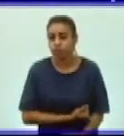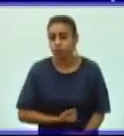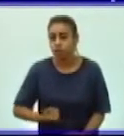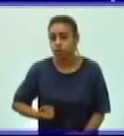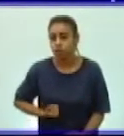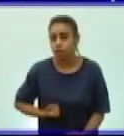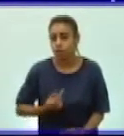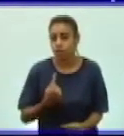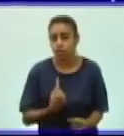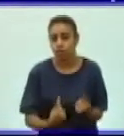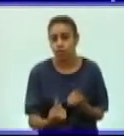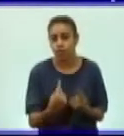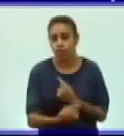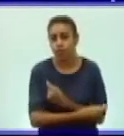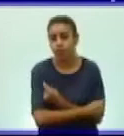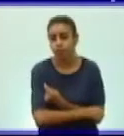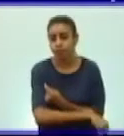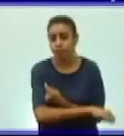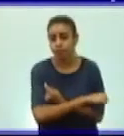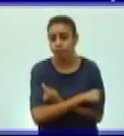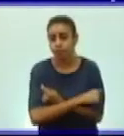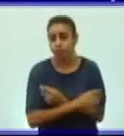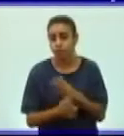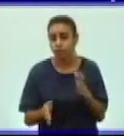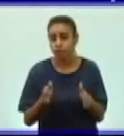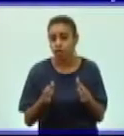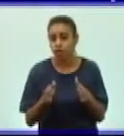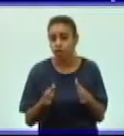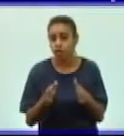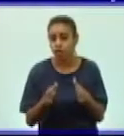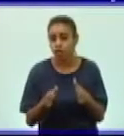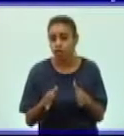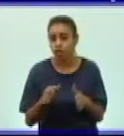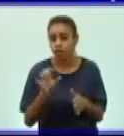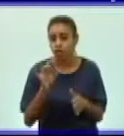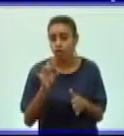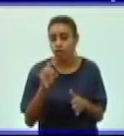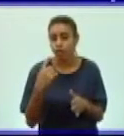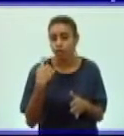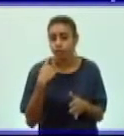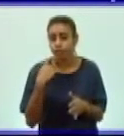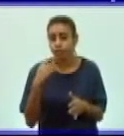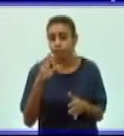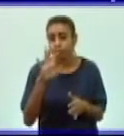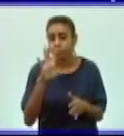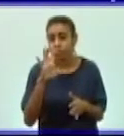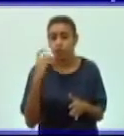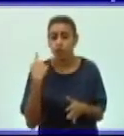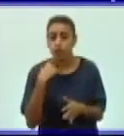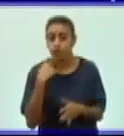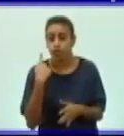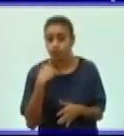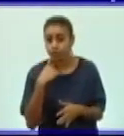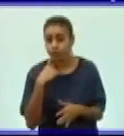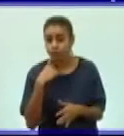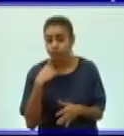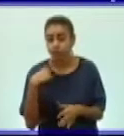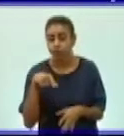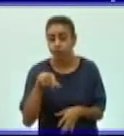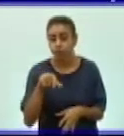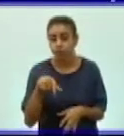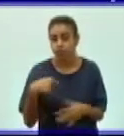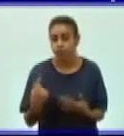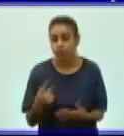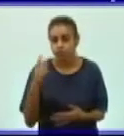la economía, incluso en un quinquenio. Recordarán ustedes que para 1970 se había restablecido esa economía. Solamente con ellos, recuerden